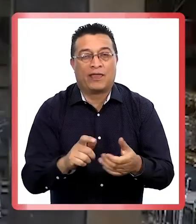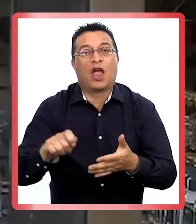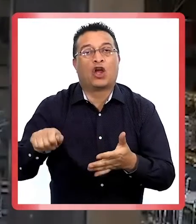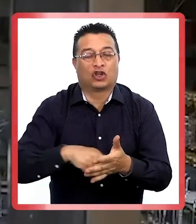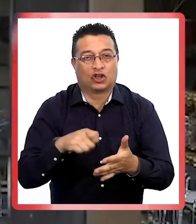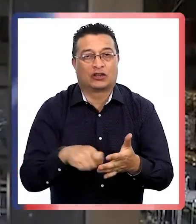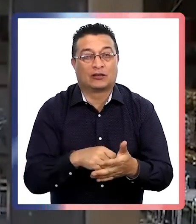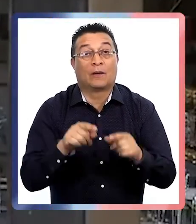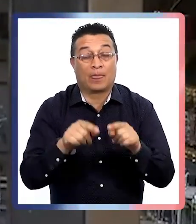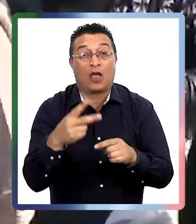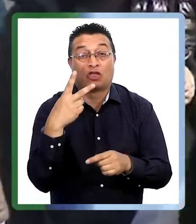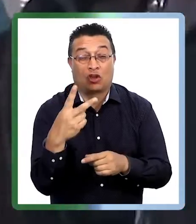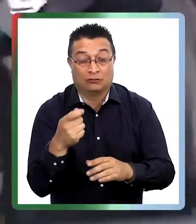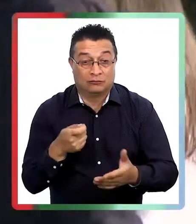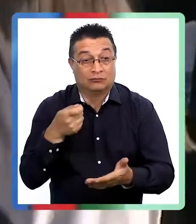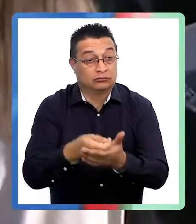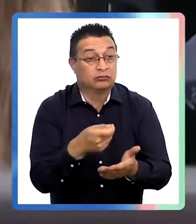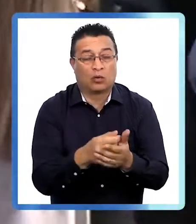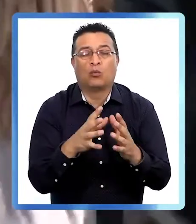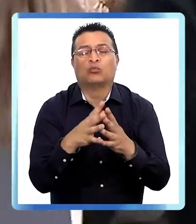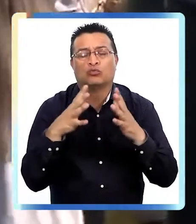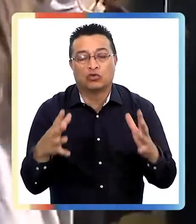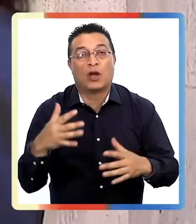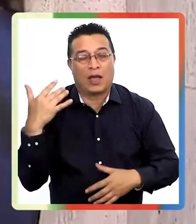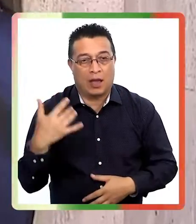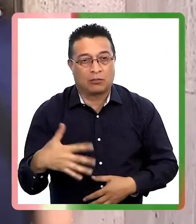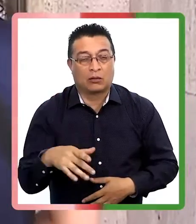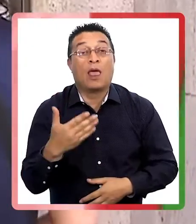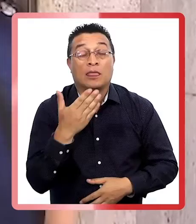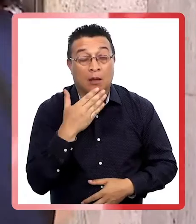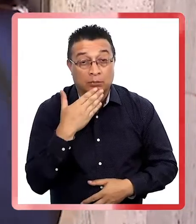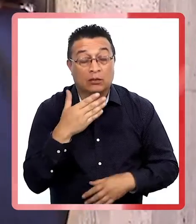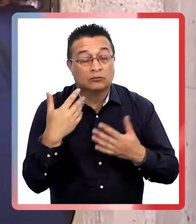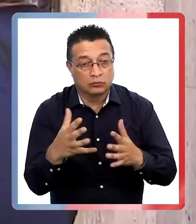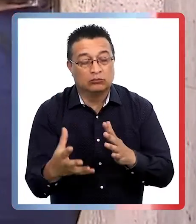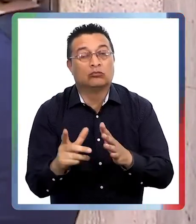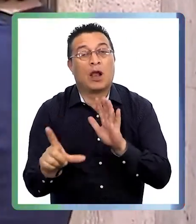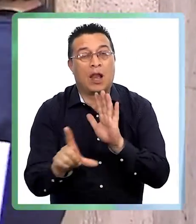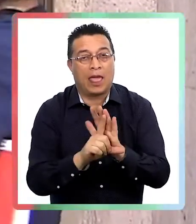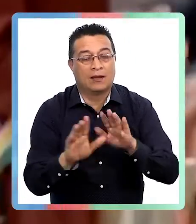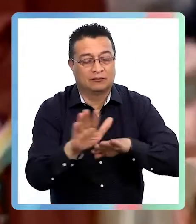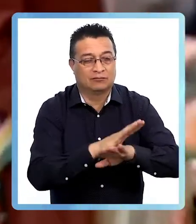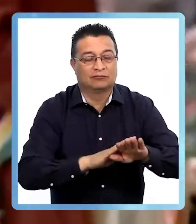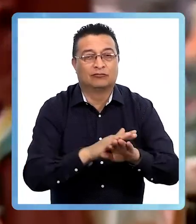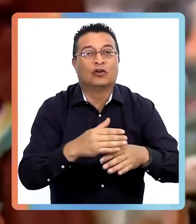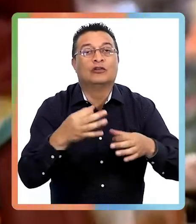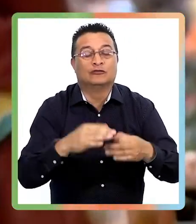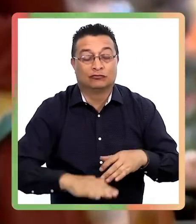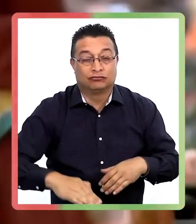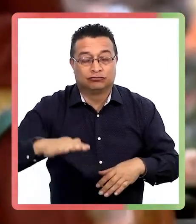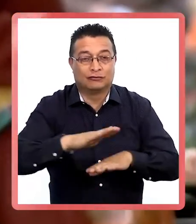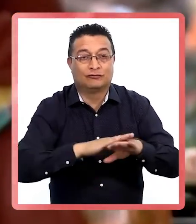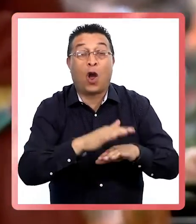pudiera contratar. Esos dos subsidios fueron muy importantes. Y también sacamos la ley de crianza protegida,